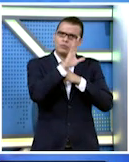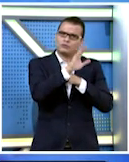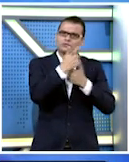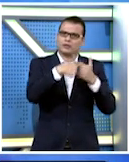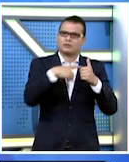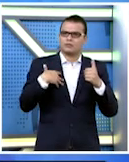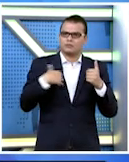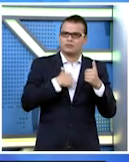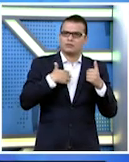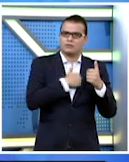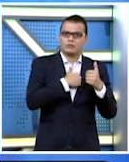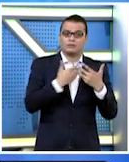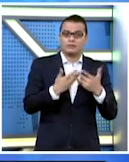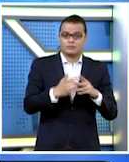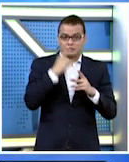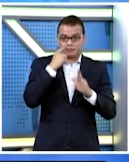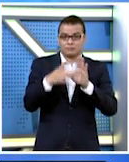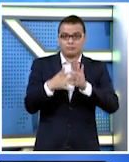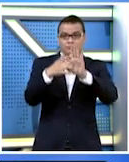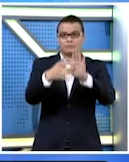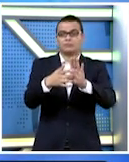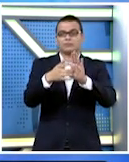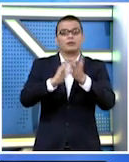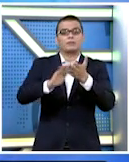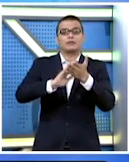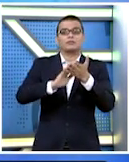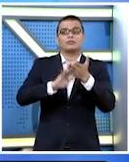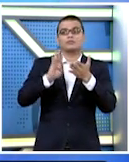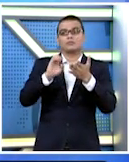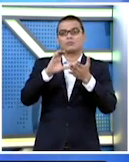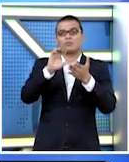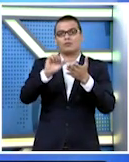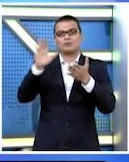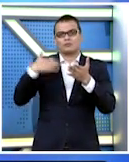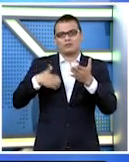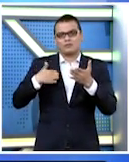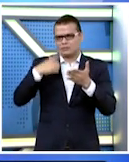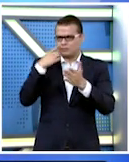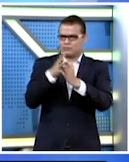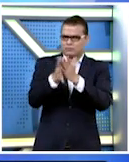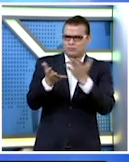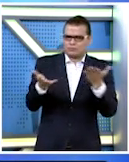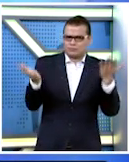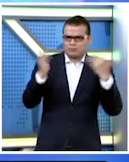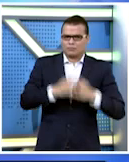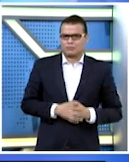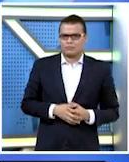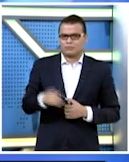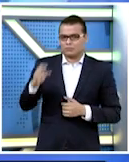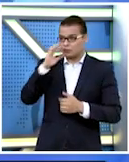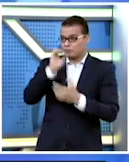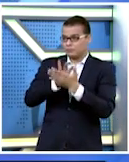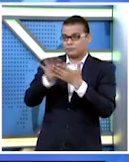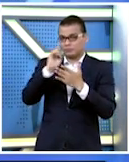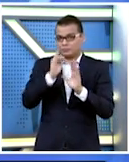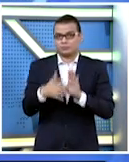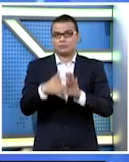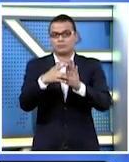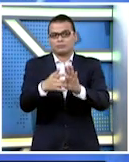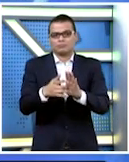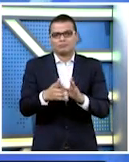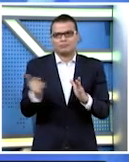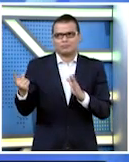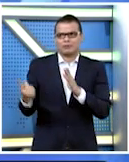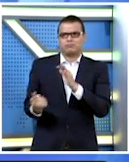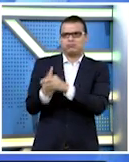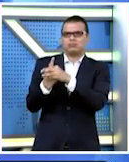boca juniors quien publicó en su cuenta de instagram este vídeo sobre la situación de establecerse en villa y bueno a